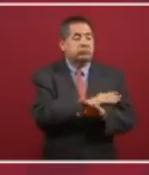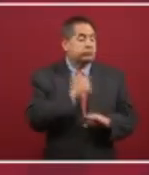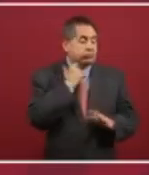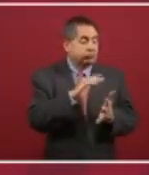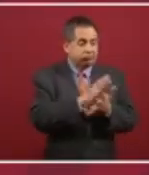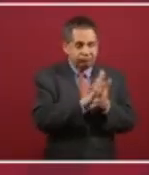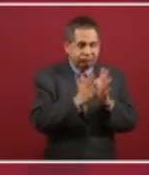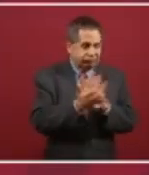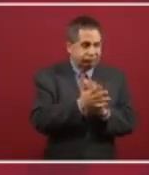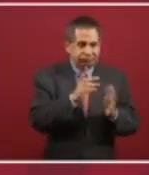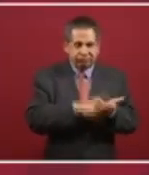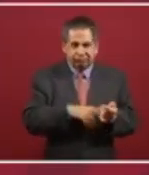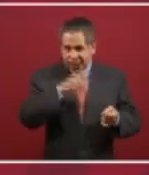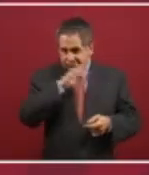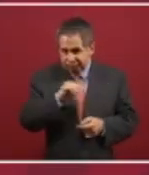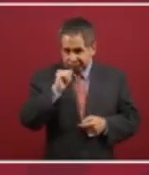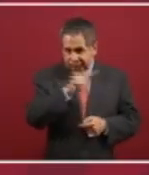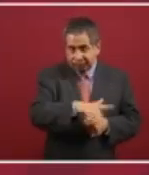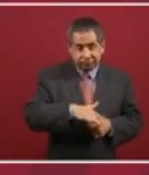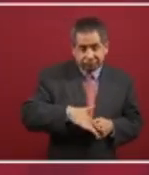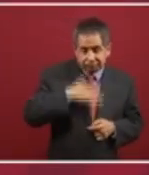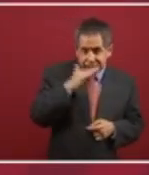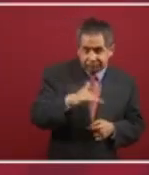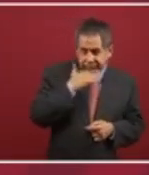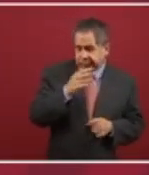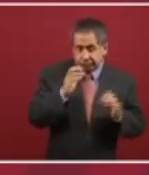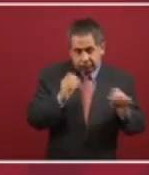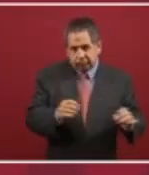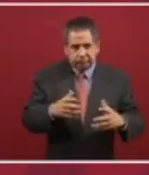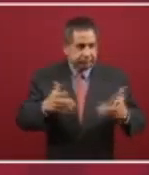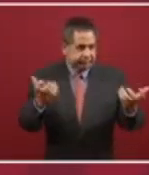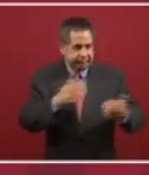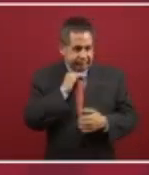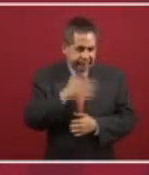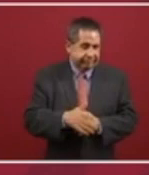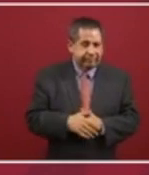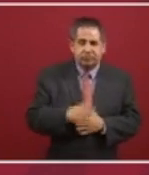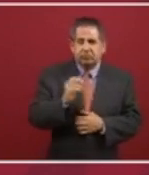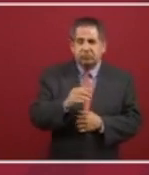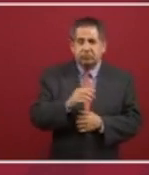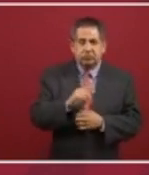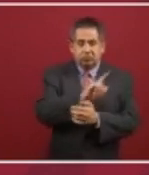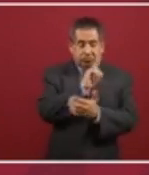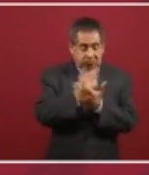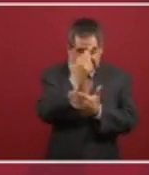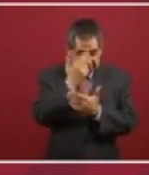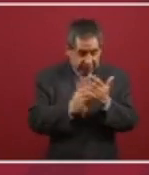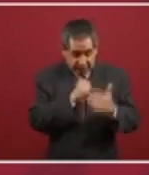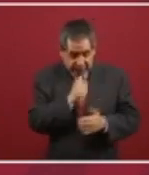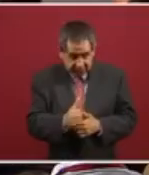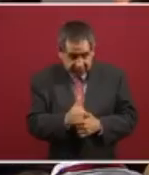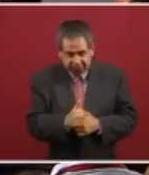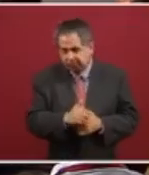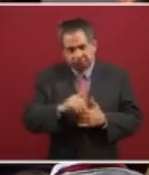actos de corrupción o en alguna ilegalidad.